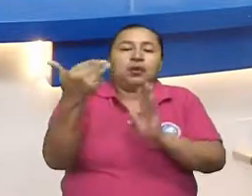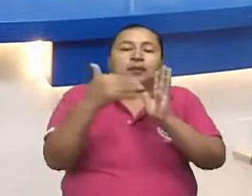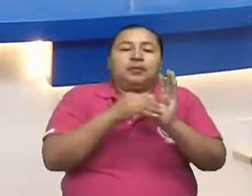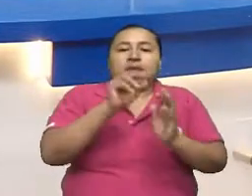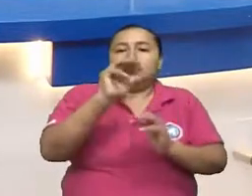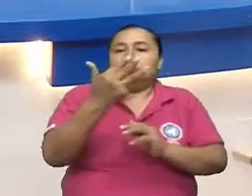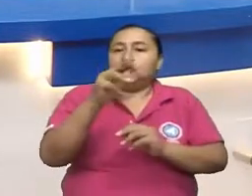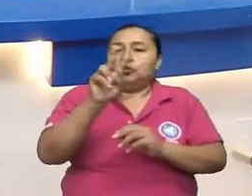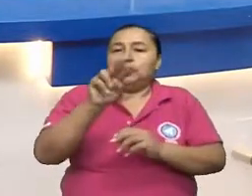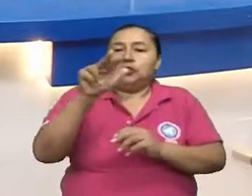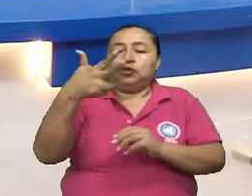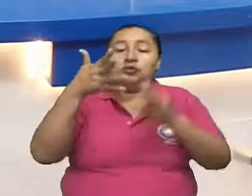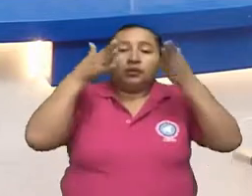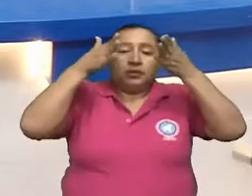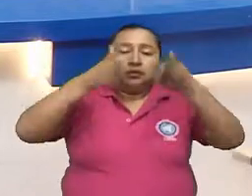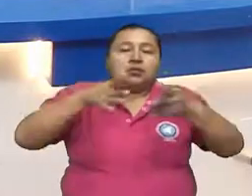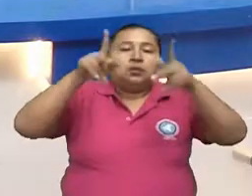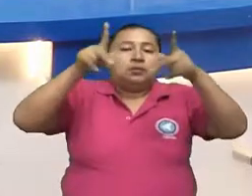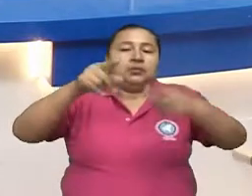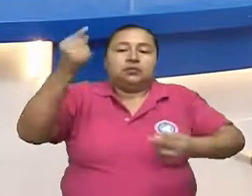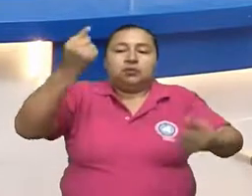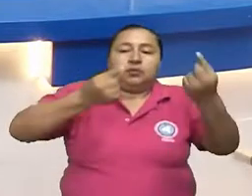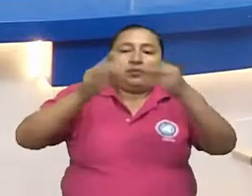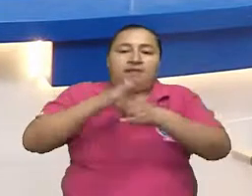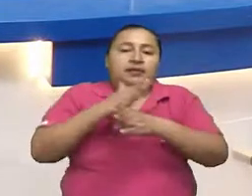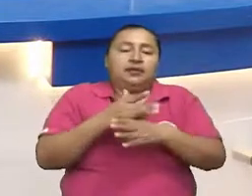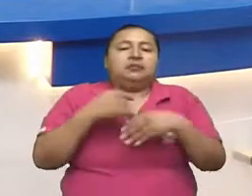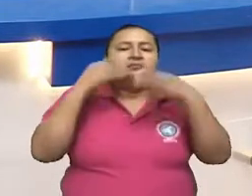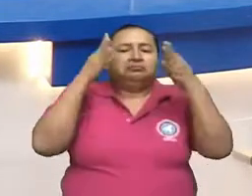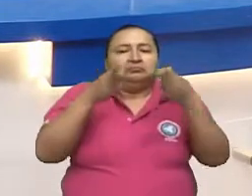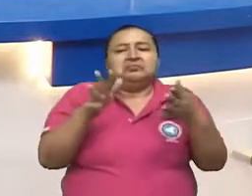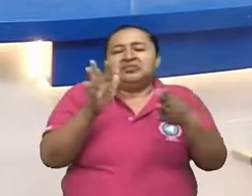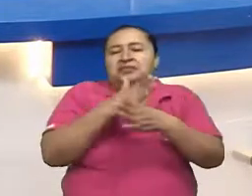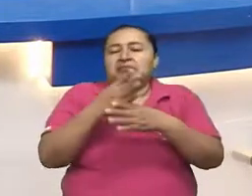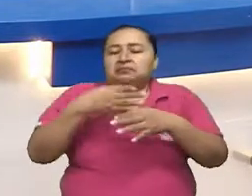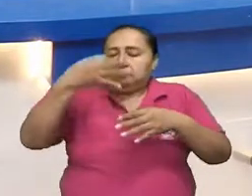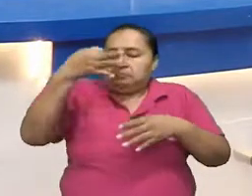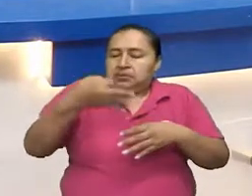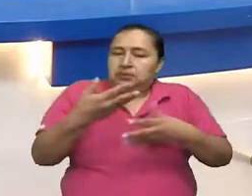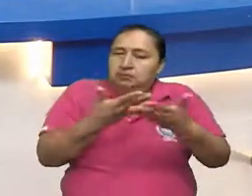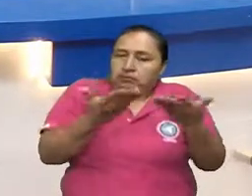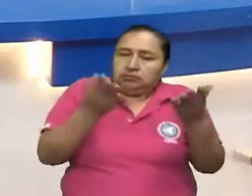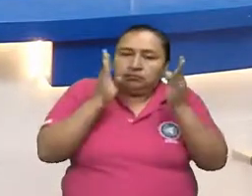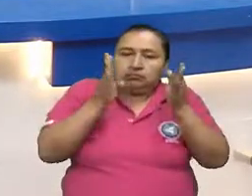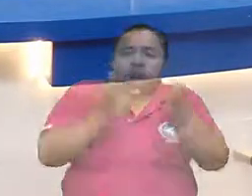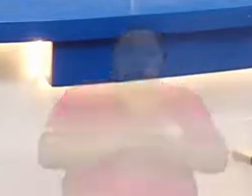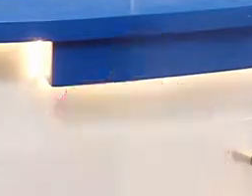119.928 servicios a la población nicaragüense, atendiéndoles con calidad y calidez.